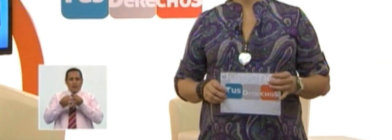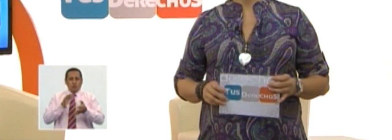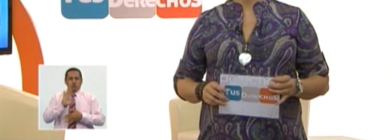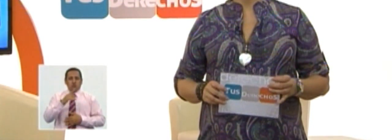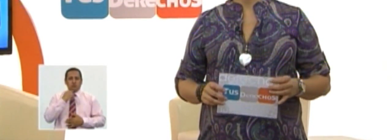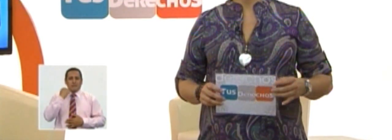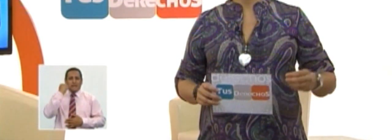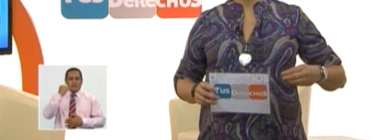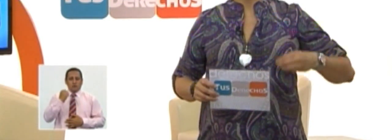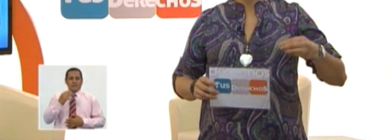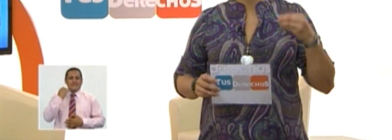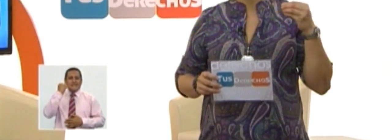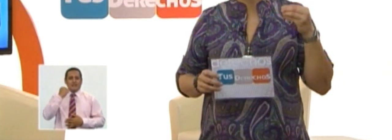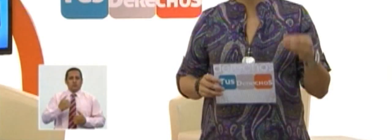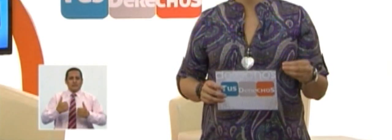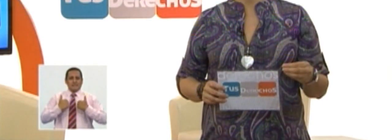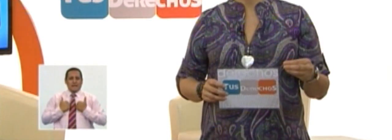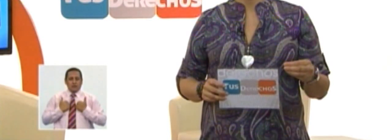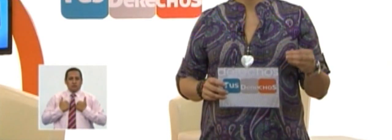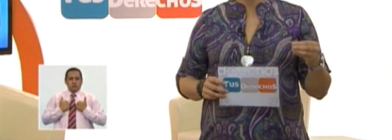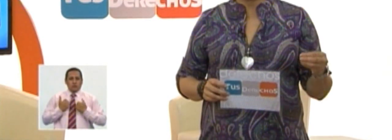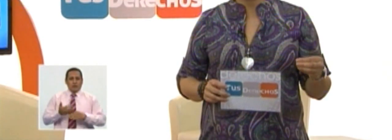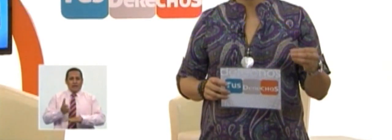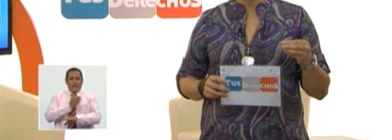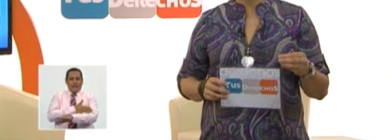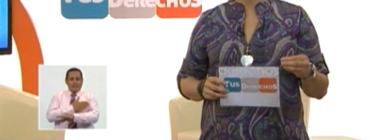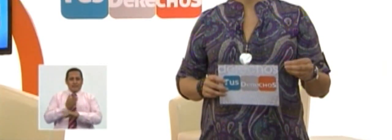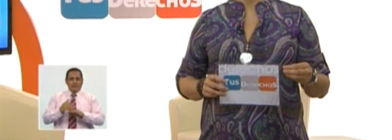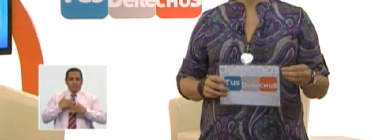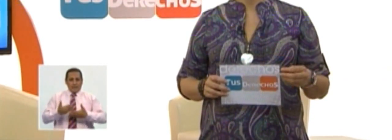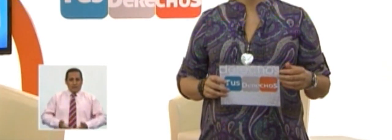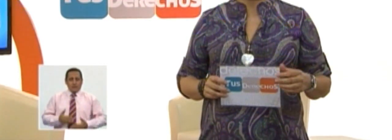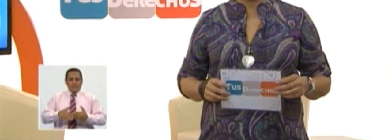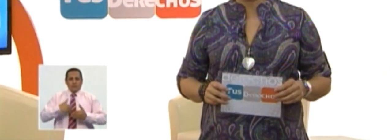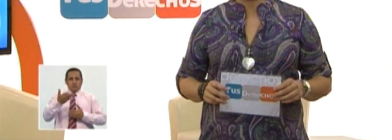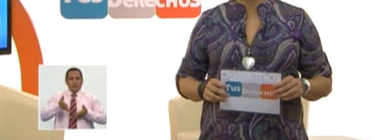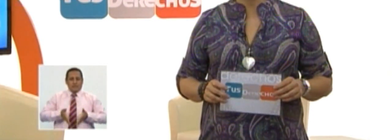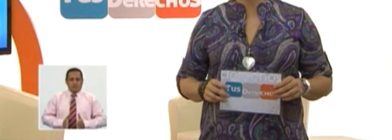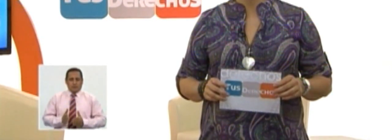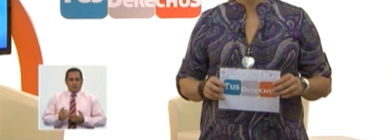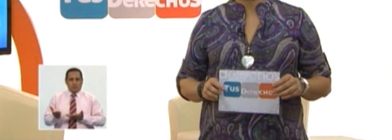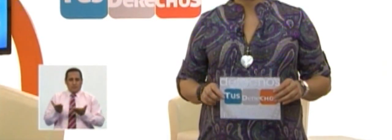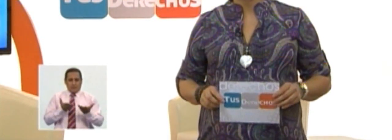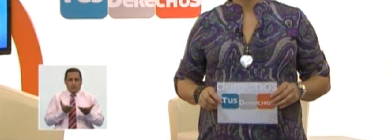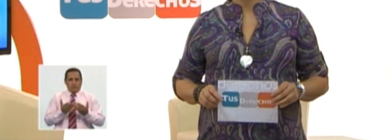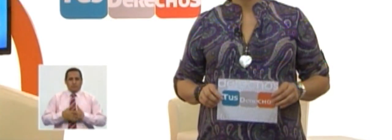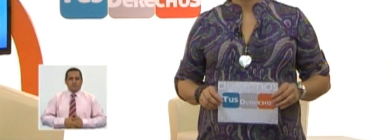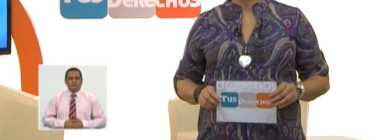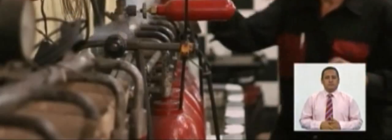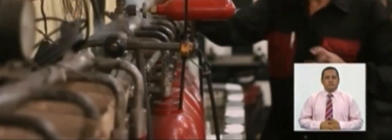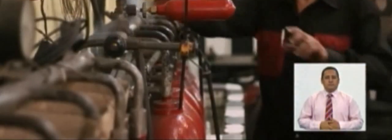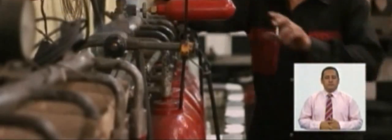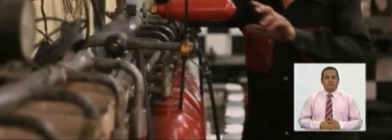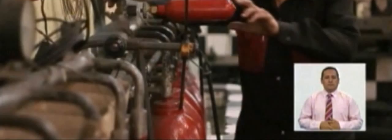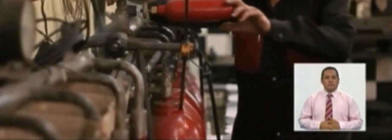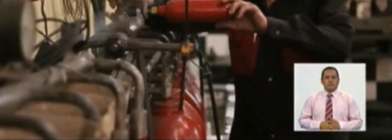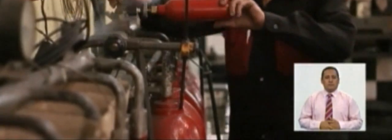hablamos en Tus Derechos sobre el derecho al descanso pre y postnatal. Soy Rocío Aliaga, bienvenidos.